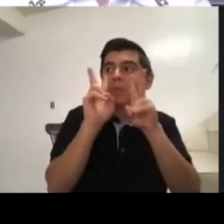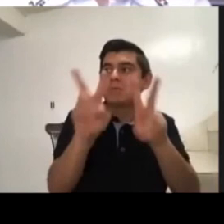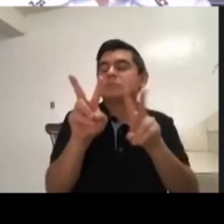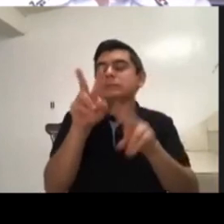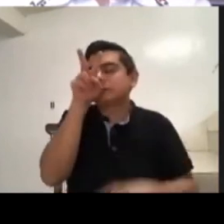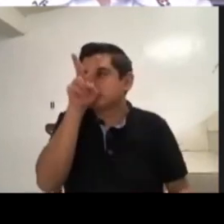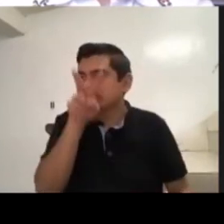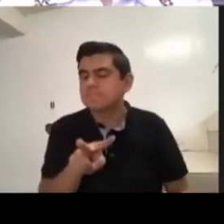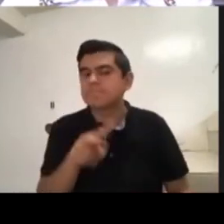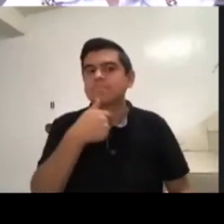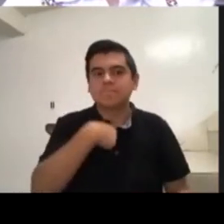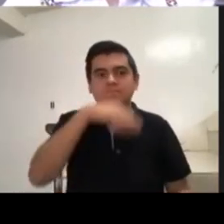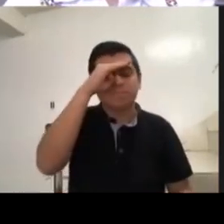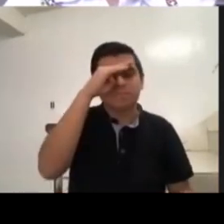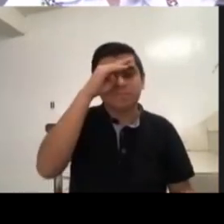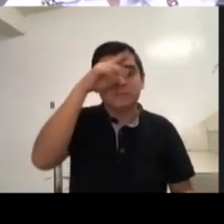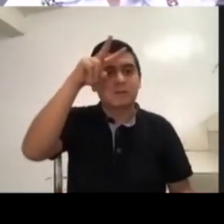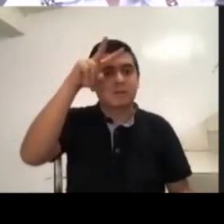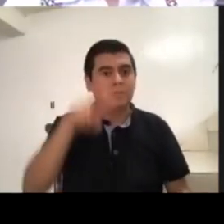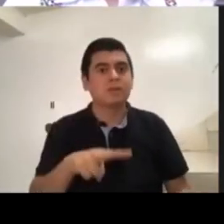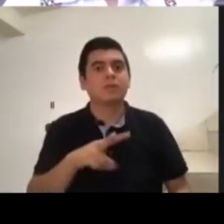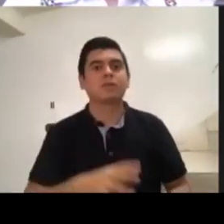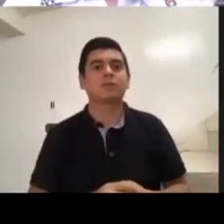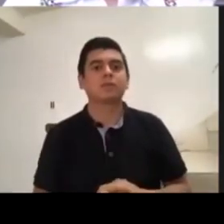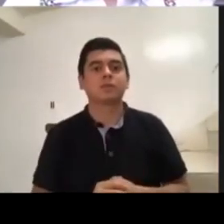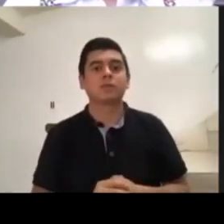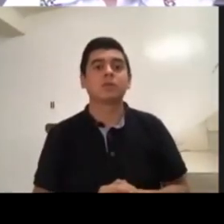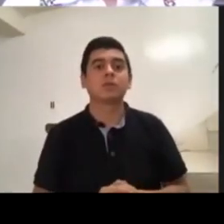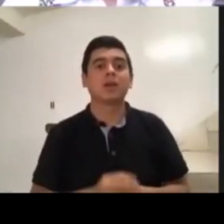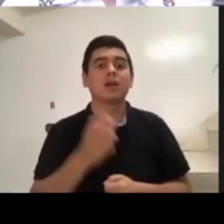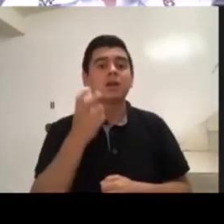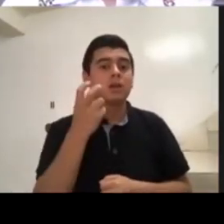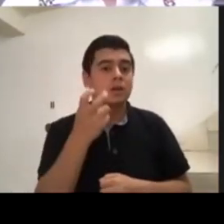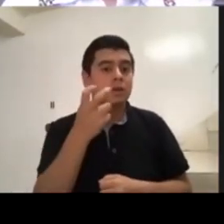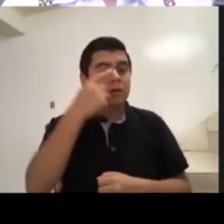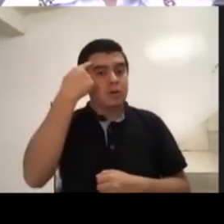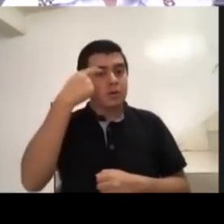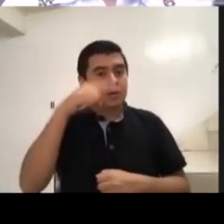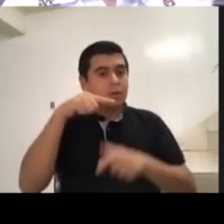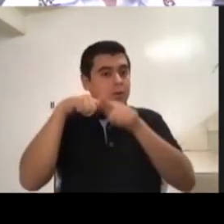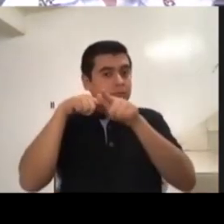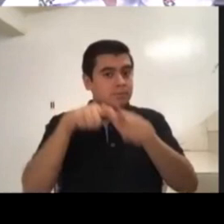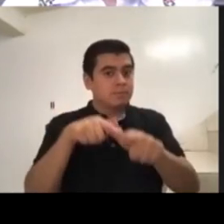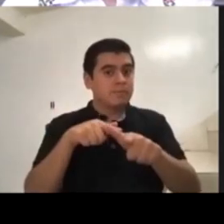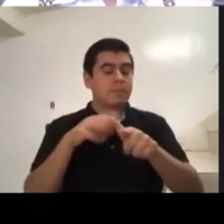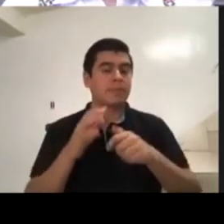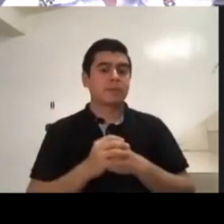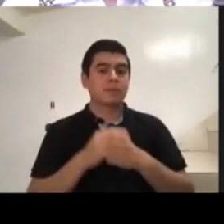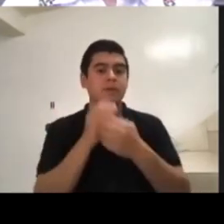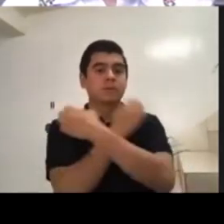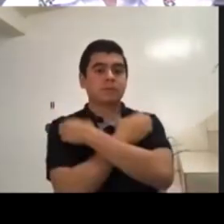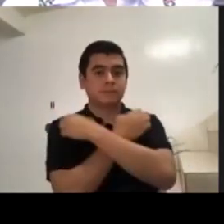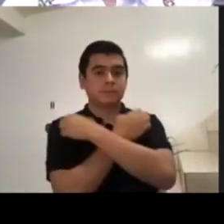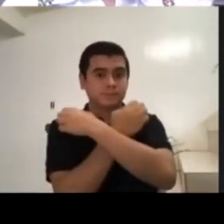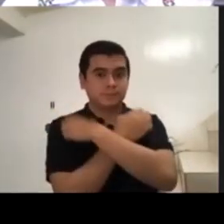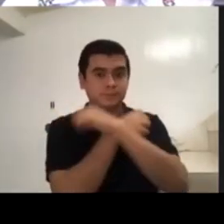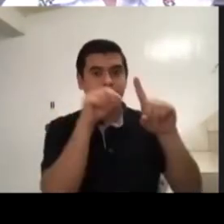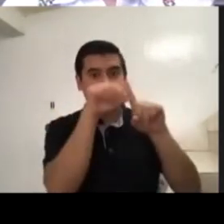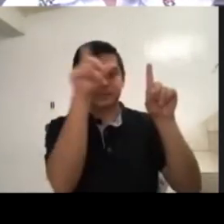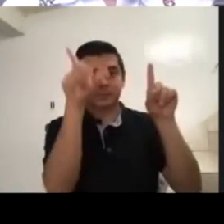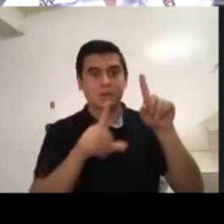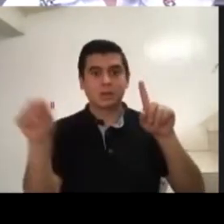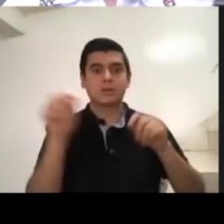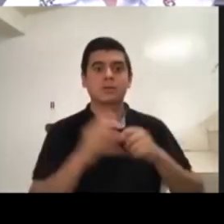motiva un buen golpe de timón para redirigir un sistema educativo nacional que no estaba